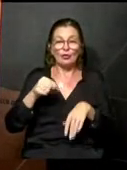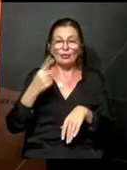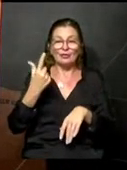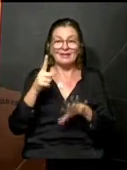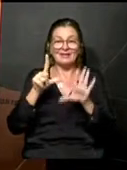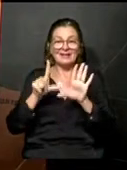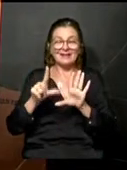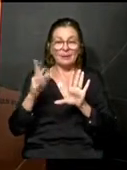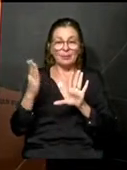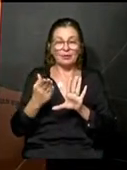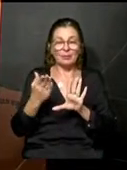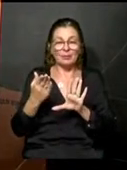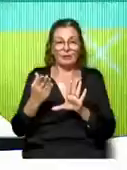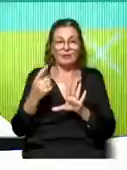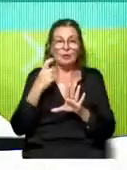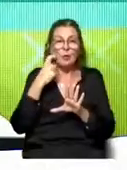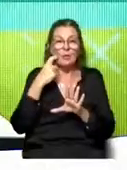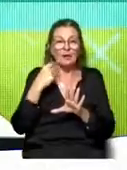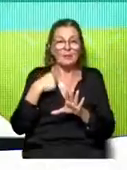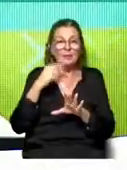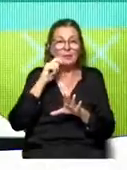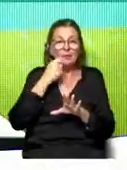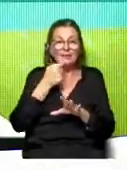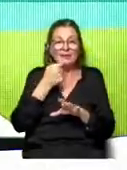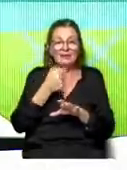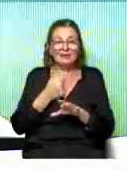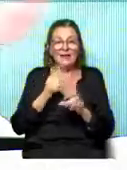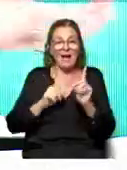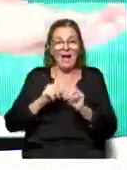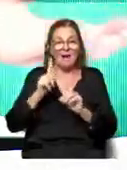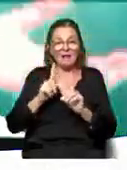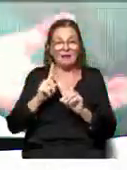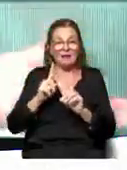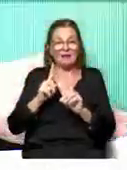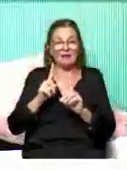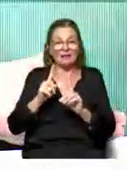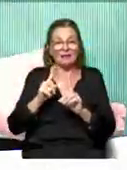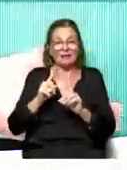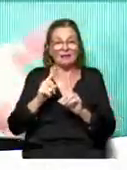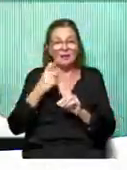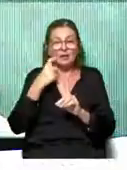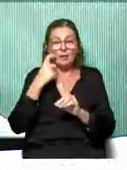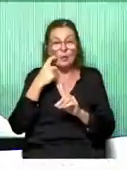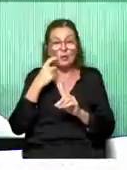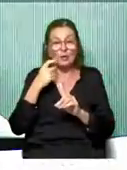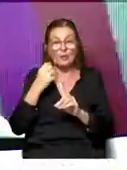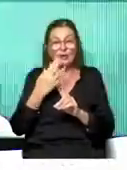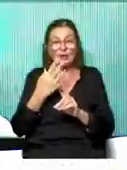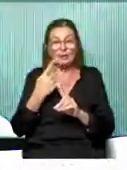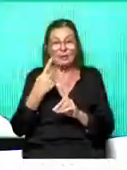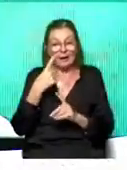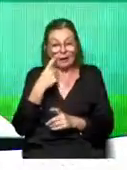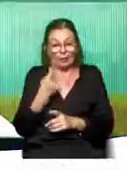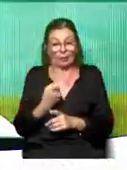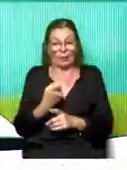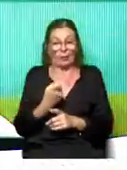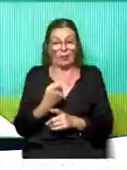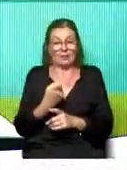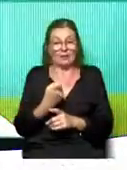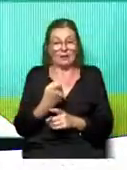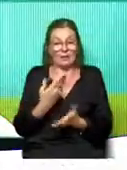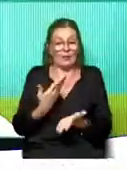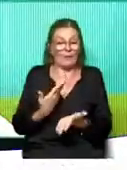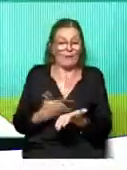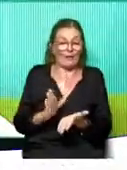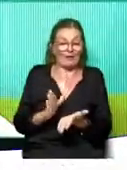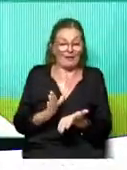8,7%. O sea, son cifras que a mí me gusta traducirlas a veces en números absolutos para que nos demos cuenta la vulneración